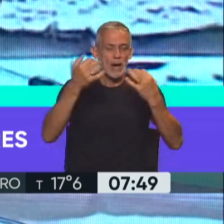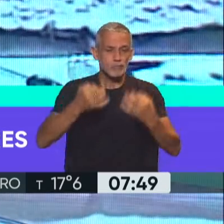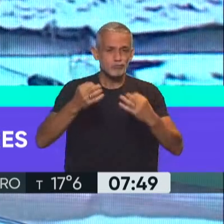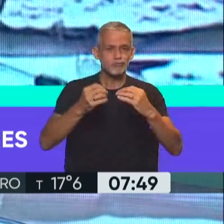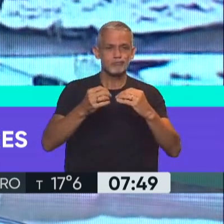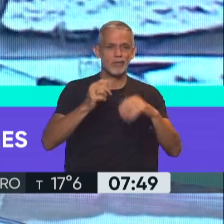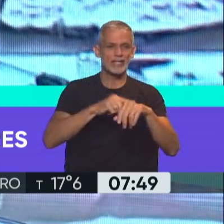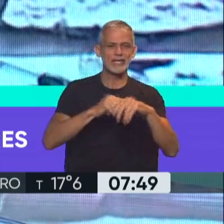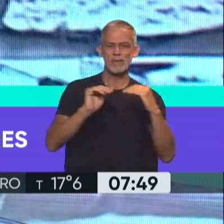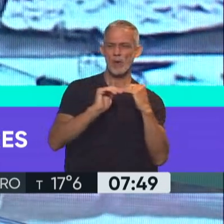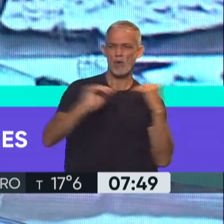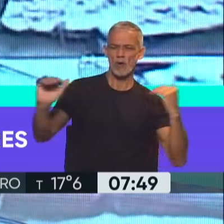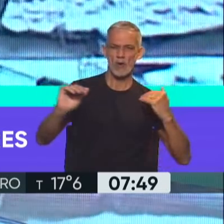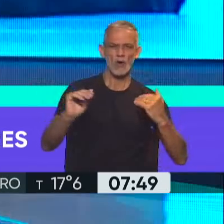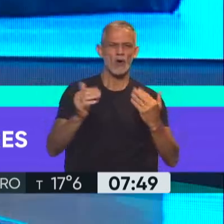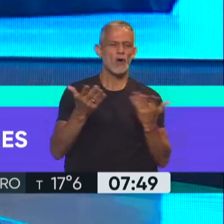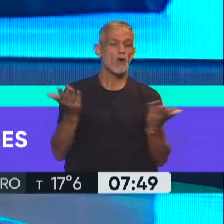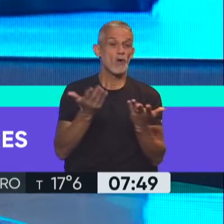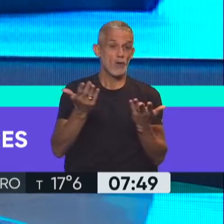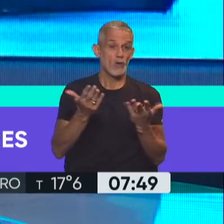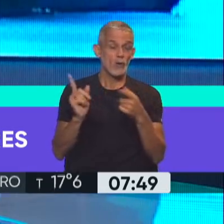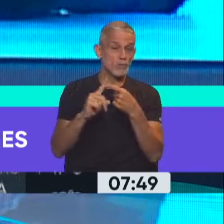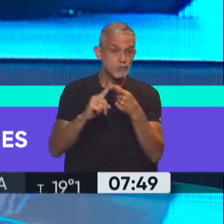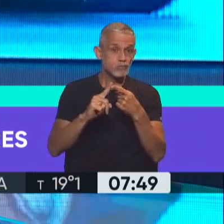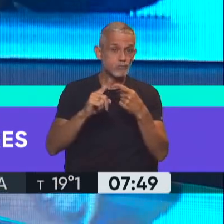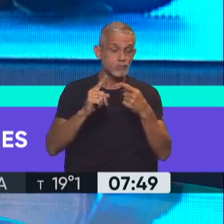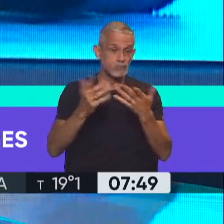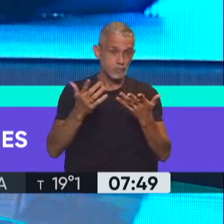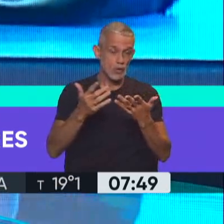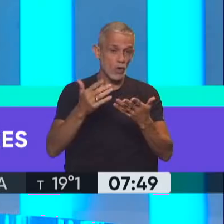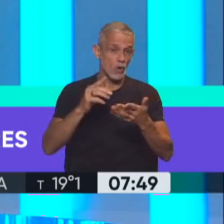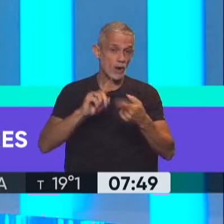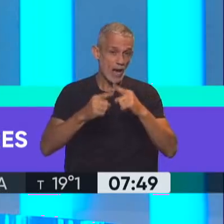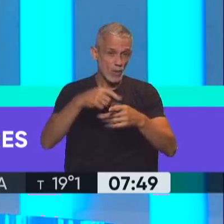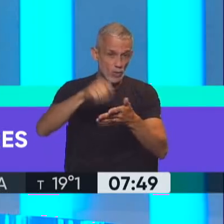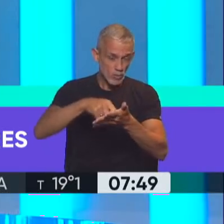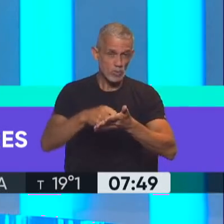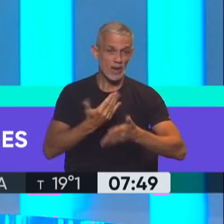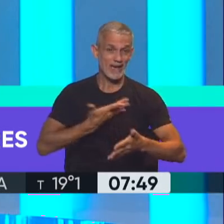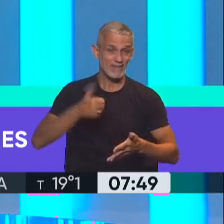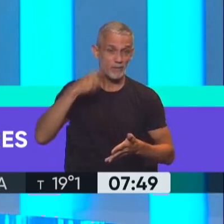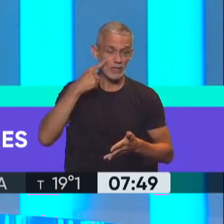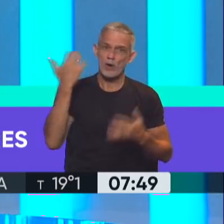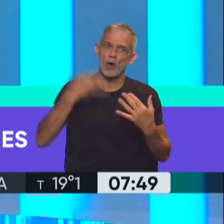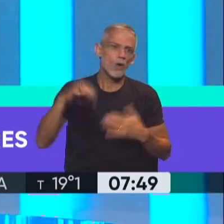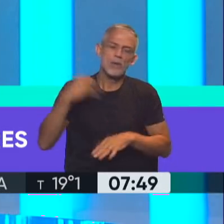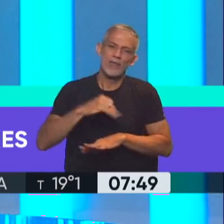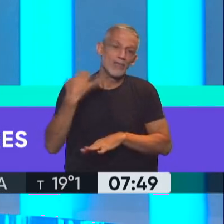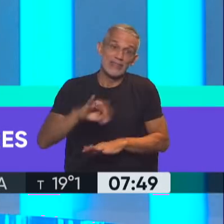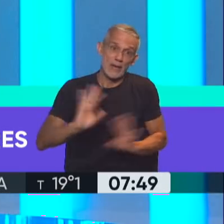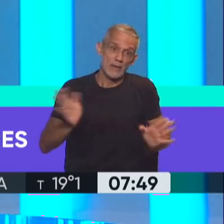esa palabra que se usa tanto no económica acordando nuevamente con el fondo monetario o no es imprescindible diría yo o sea